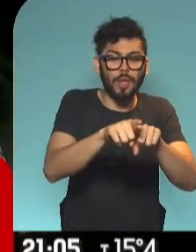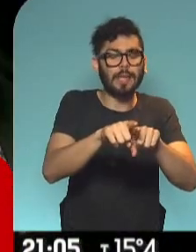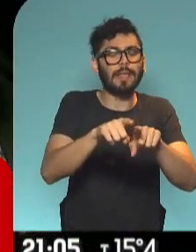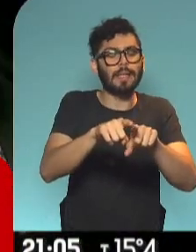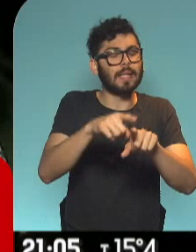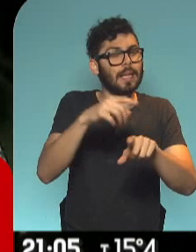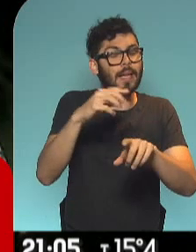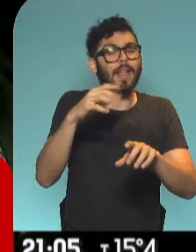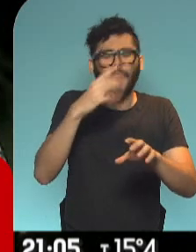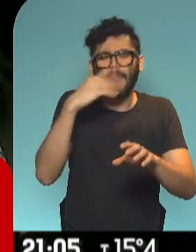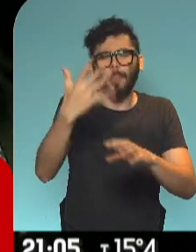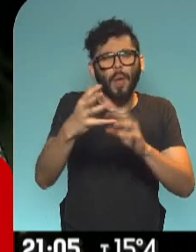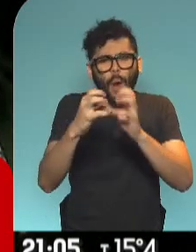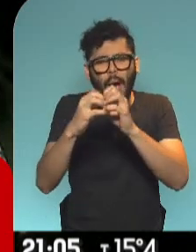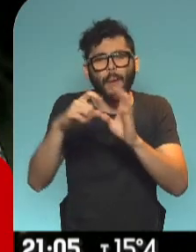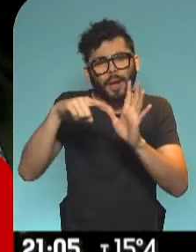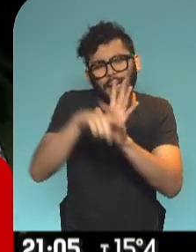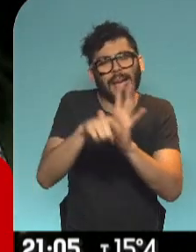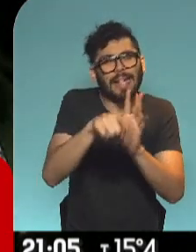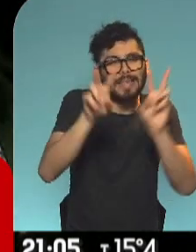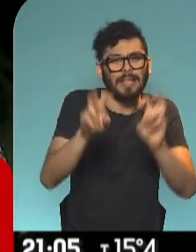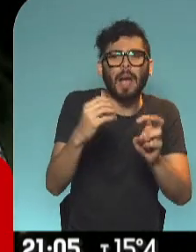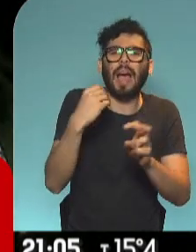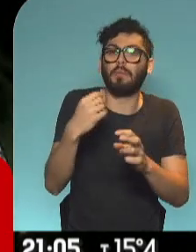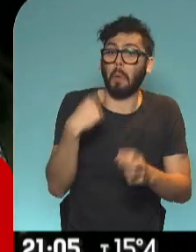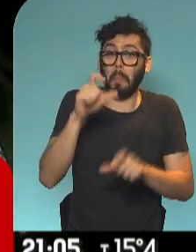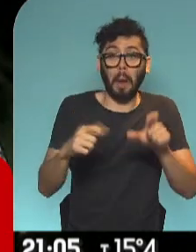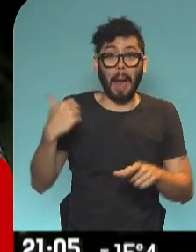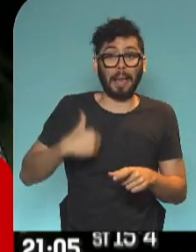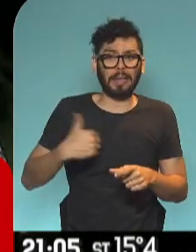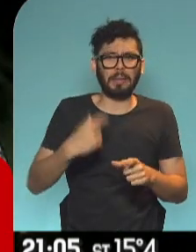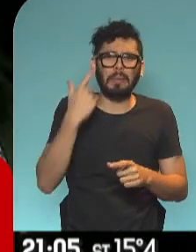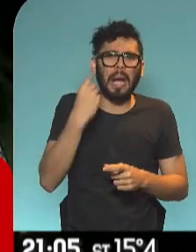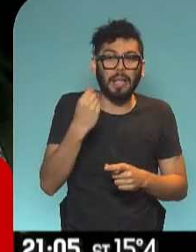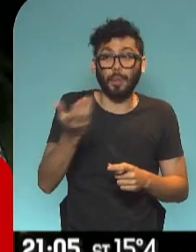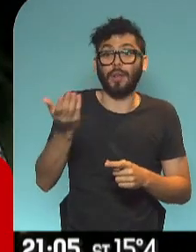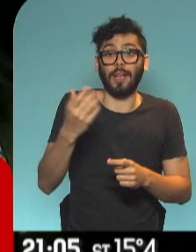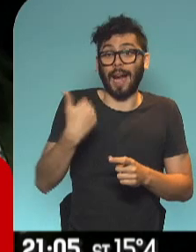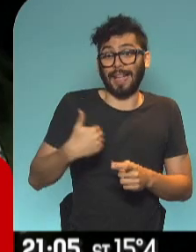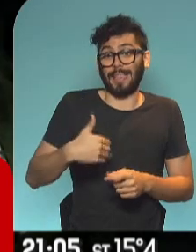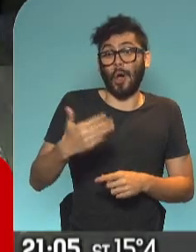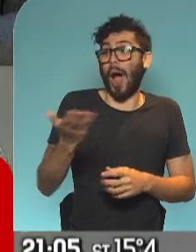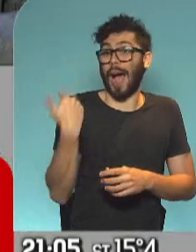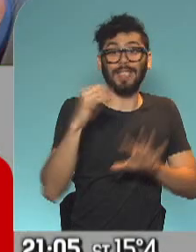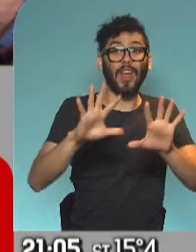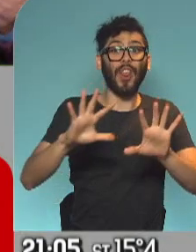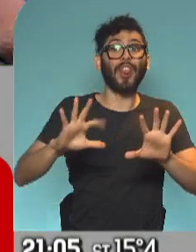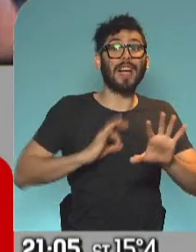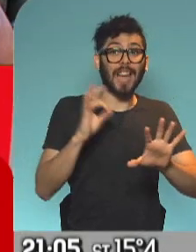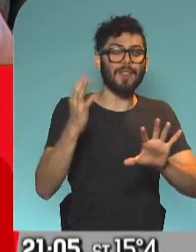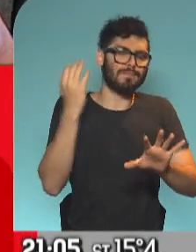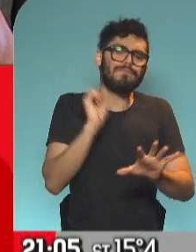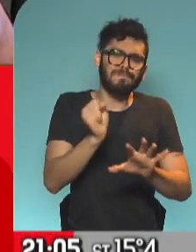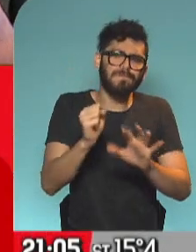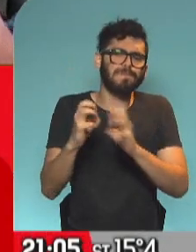debatir concretamente, digamos, qué entendemos los argentinos, porque este debate ya lo dimos los argentinos hace 10 años, y nos